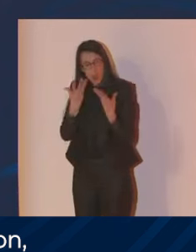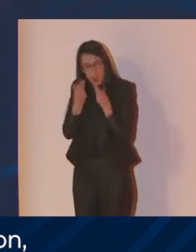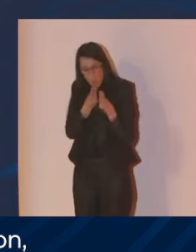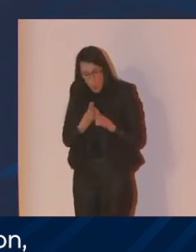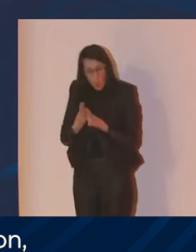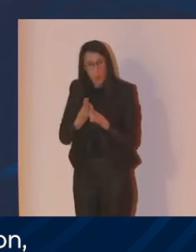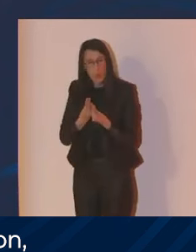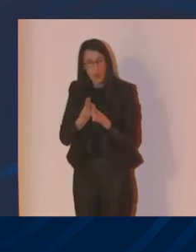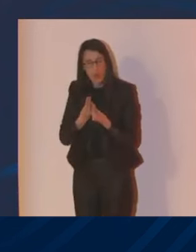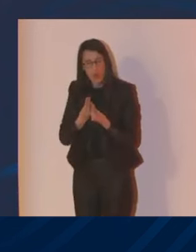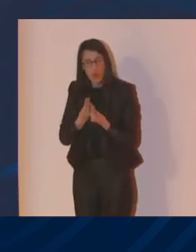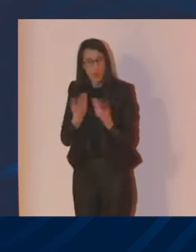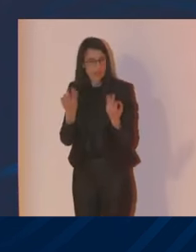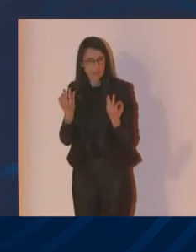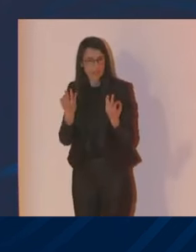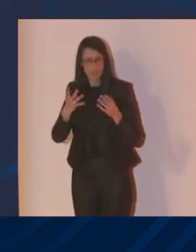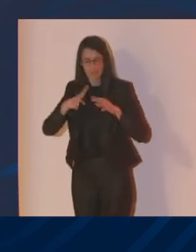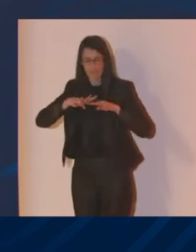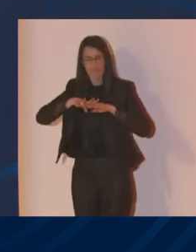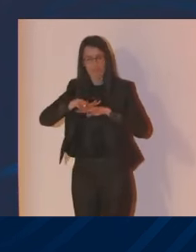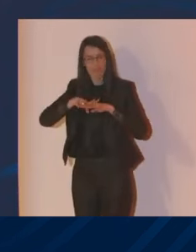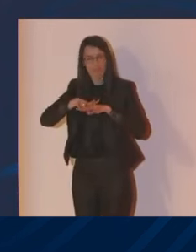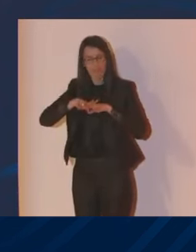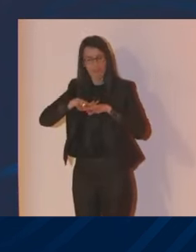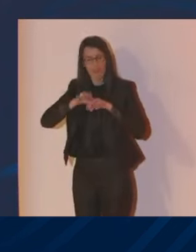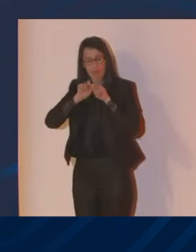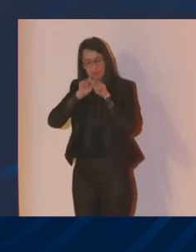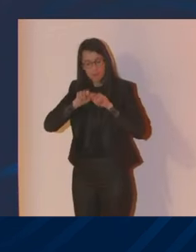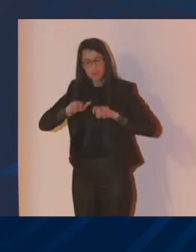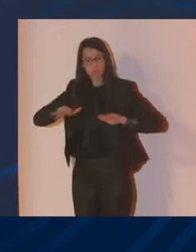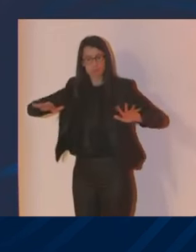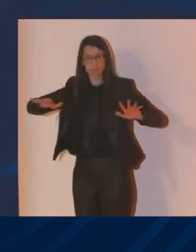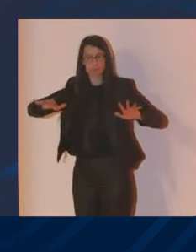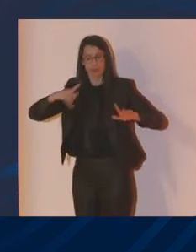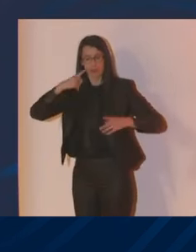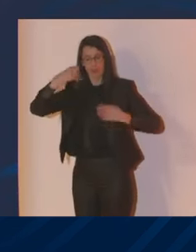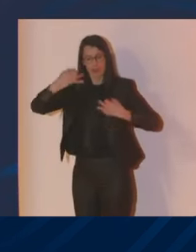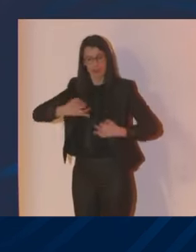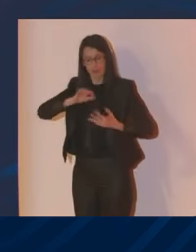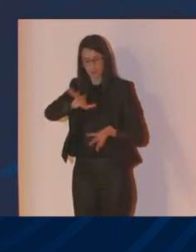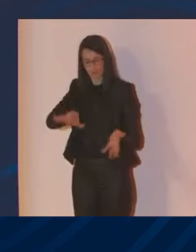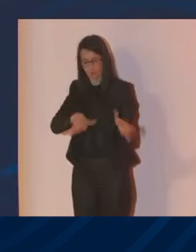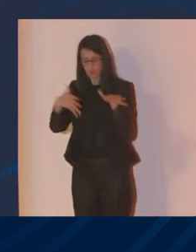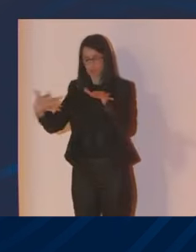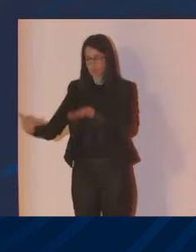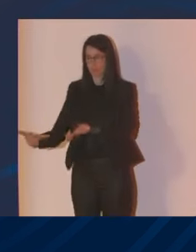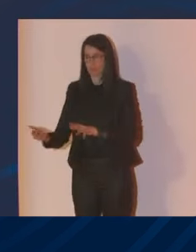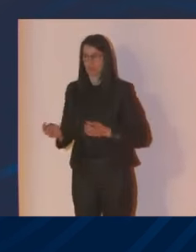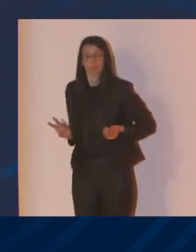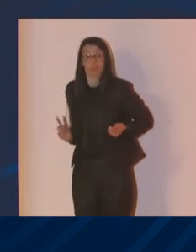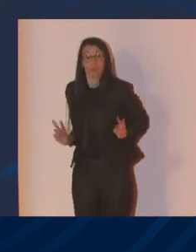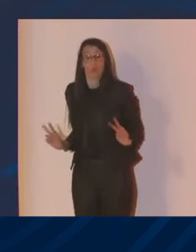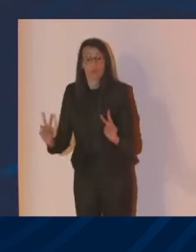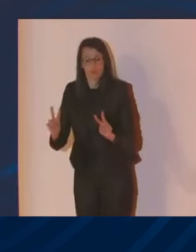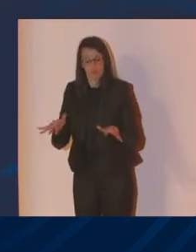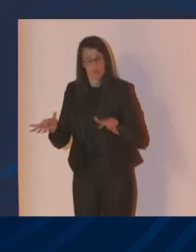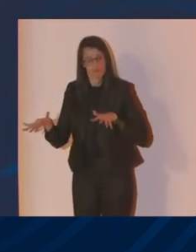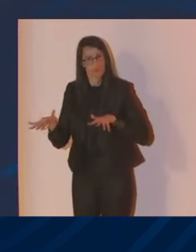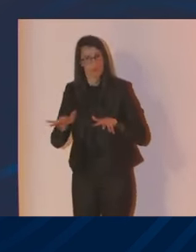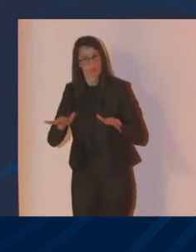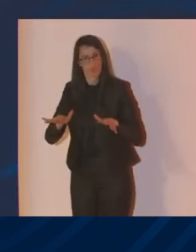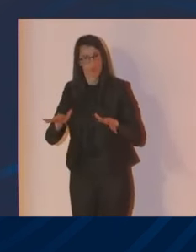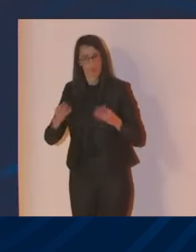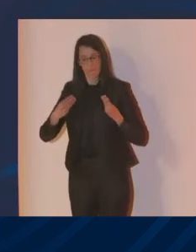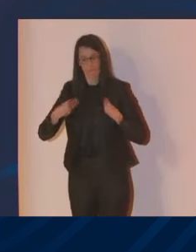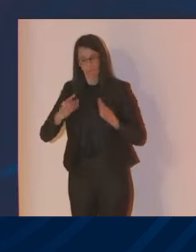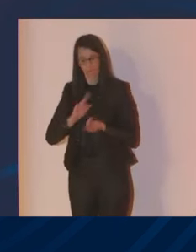son: una red capaz de cambiar realidades, una energía movilizadora que